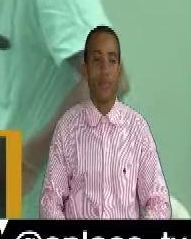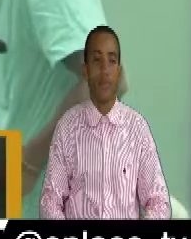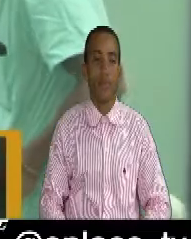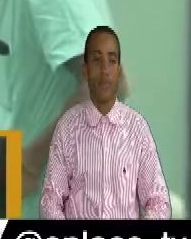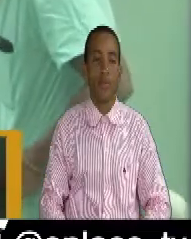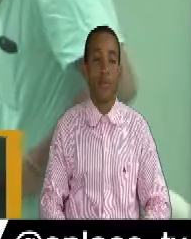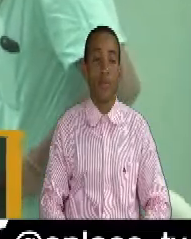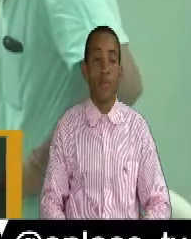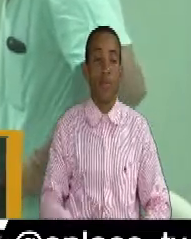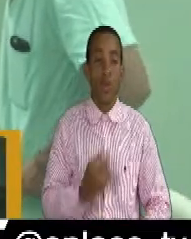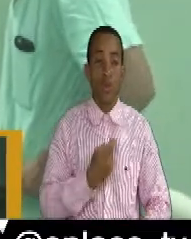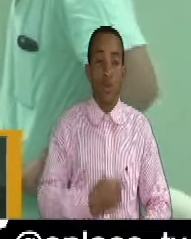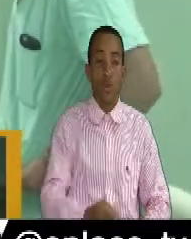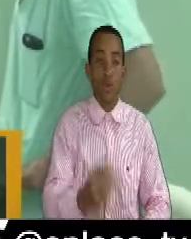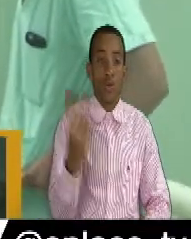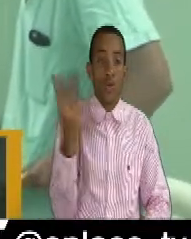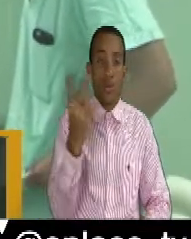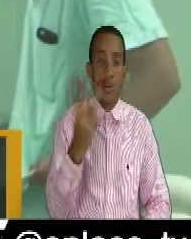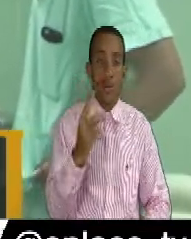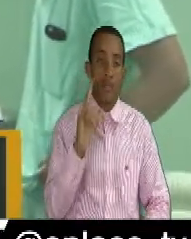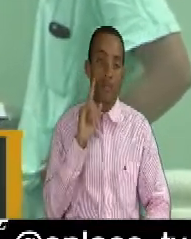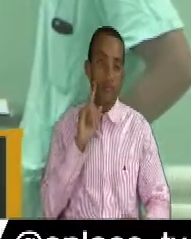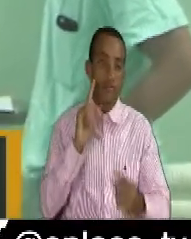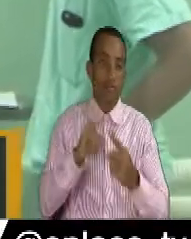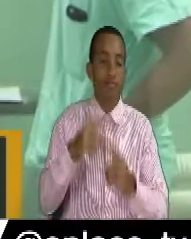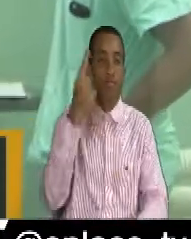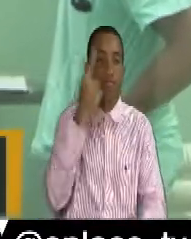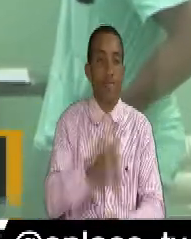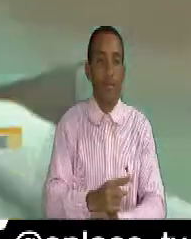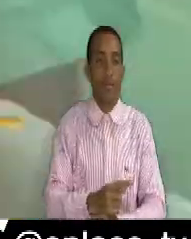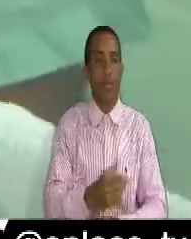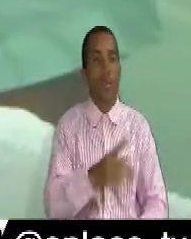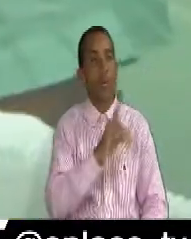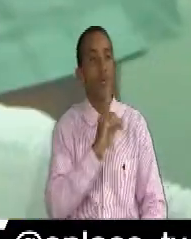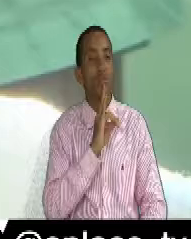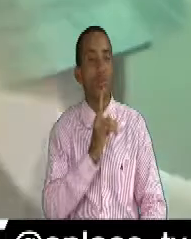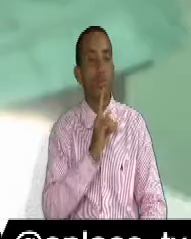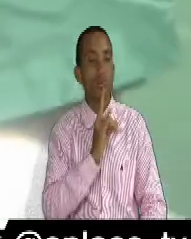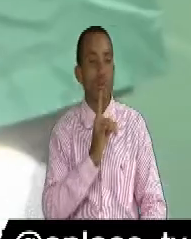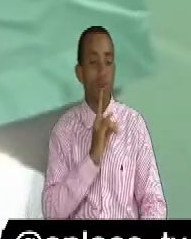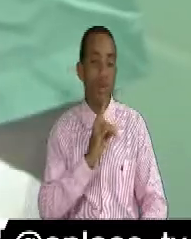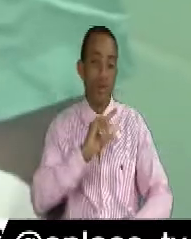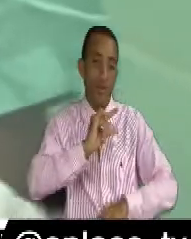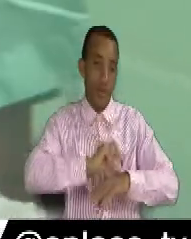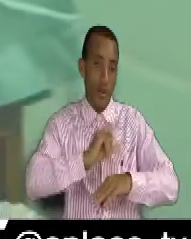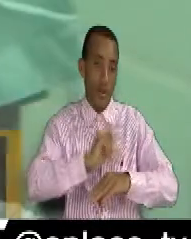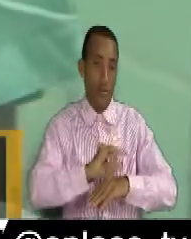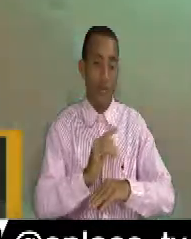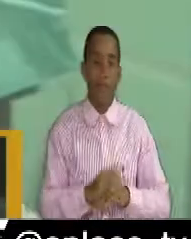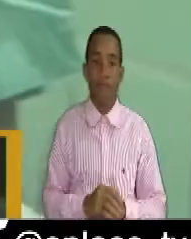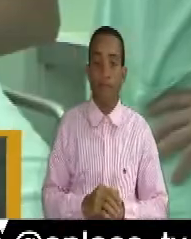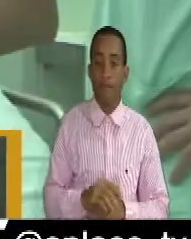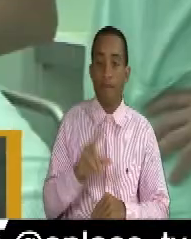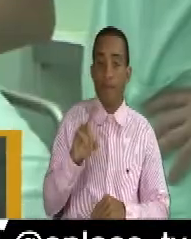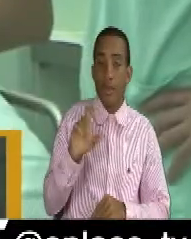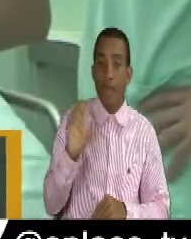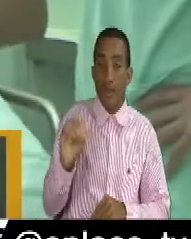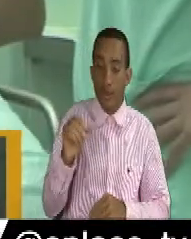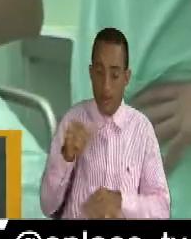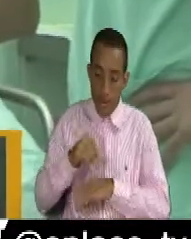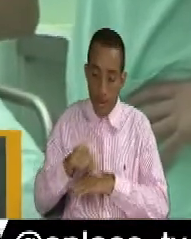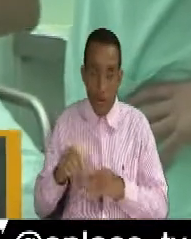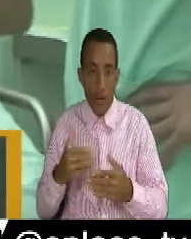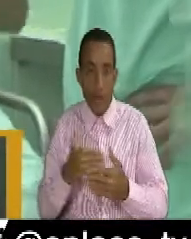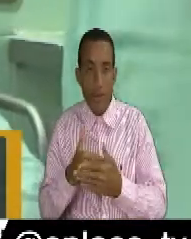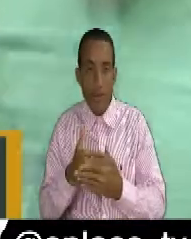Este viernes se habrá cumplido el propósito de la Fundación Alegría de los Estados Unidos de devolverle la sonrisa a un grupo de 60 menores con patologías de labio fisurado